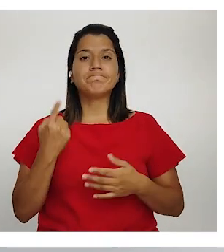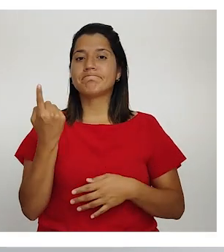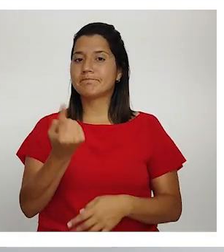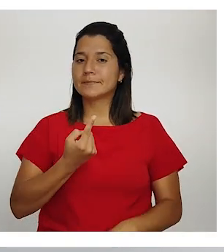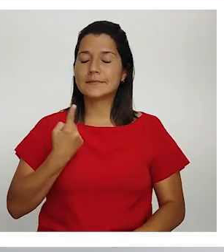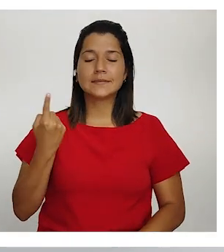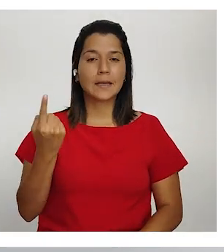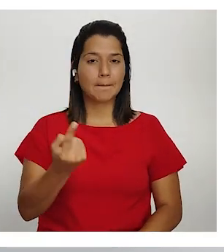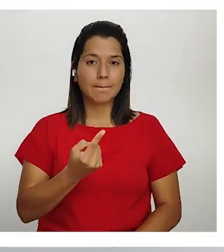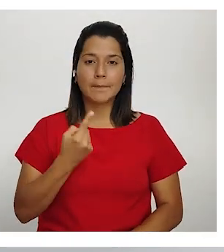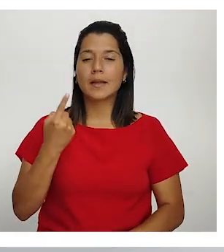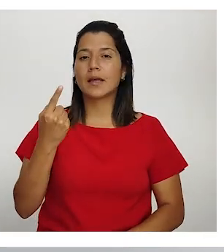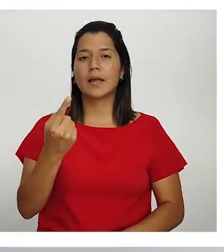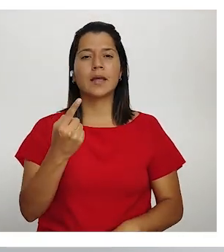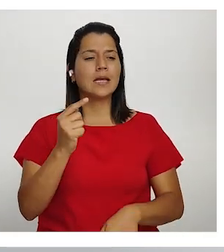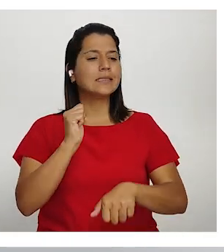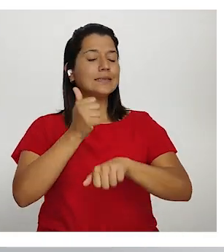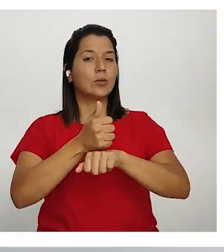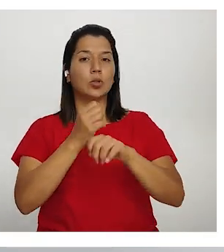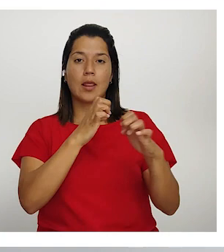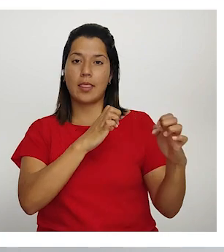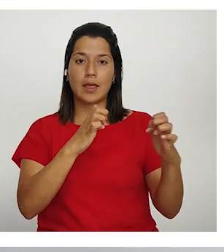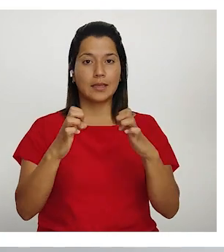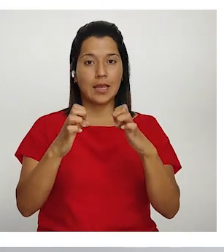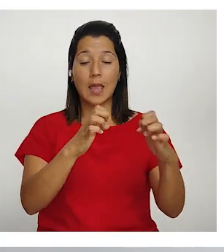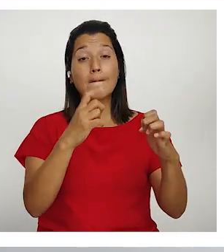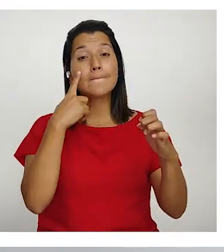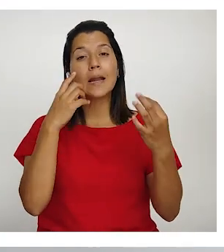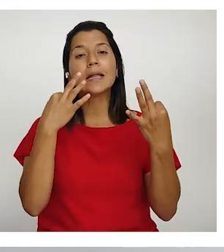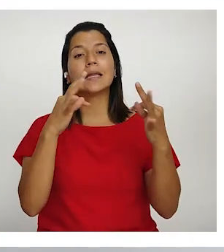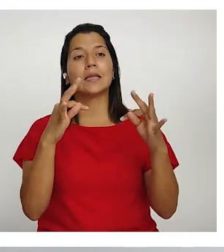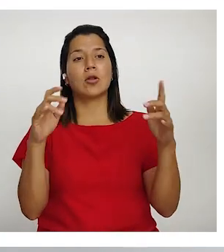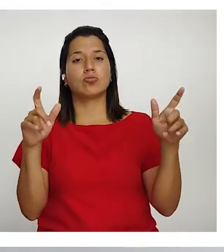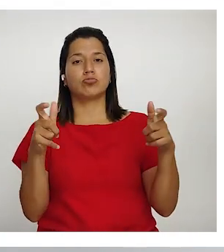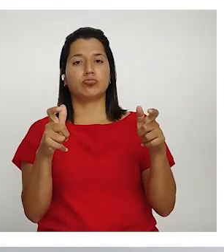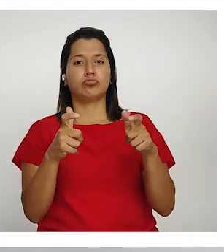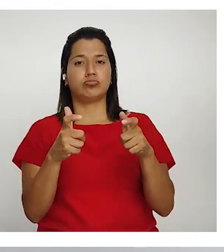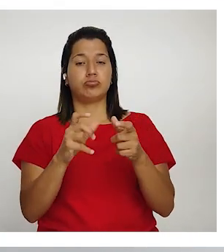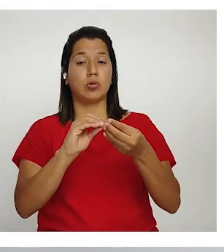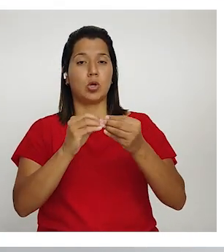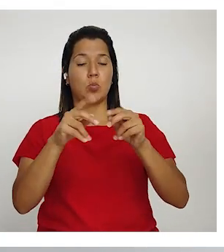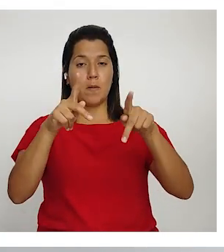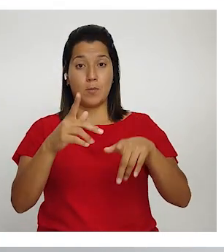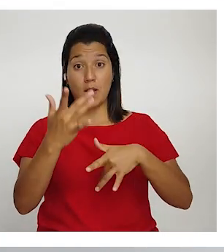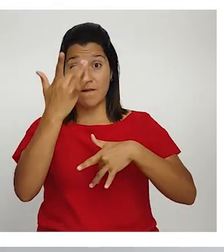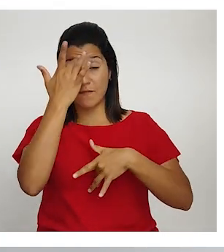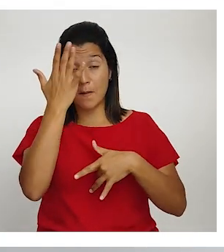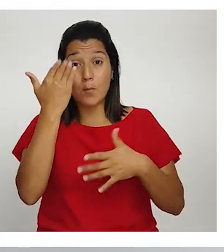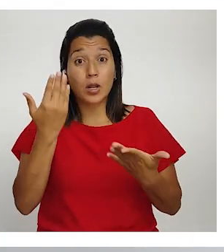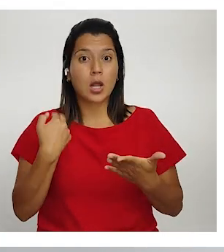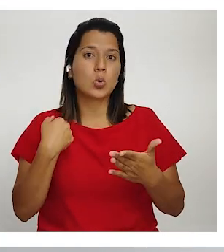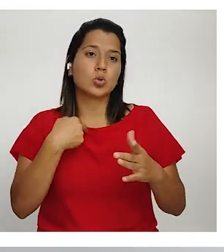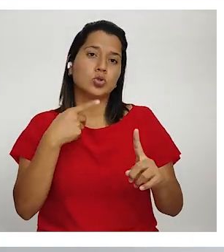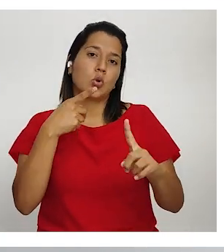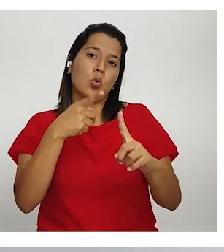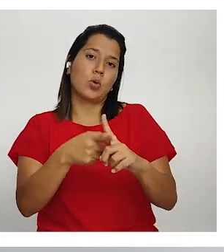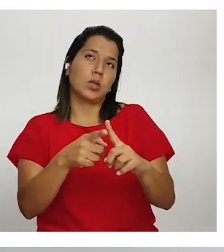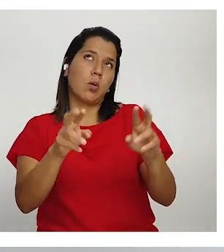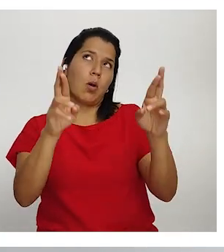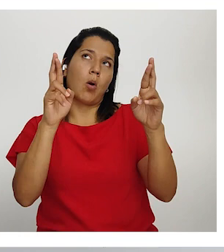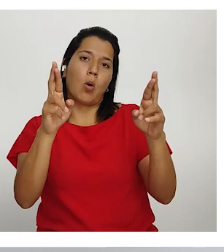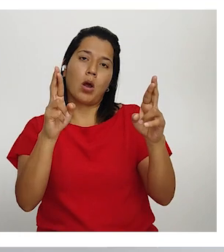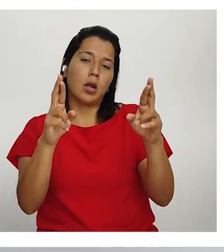Siempre se han definido estrategias para disminuir los casos porque la idea es de tener los menos casos posibles, ¿verdad?